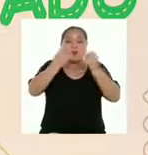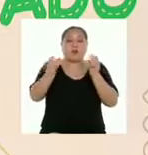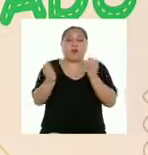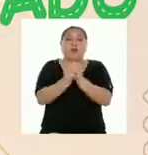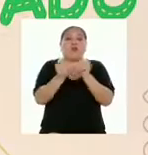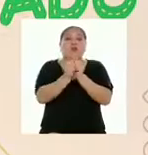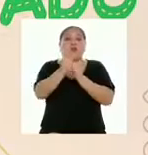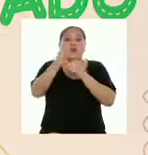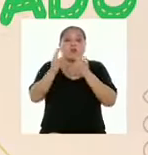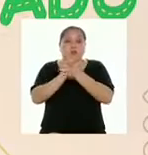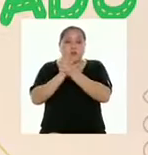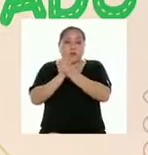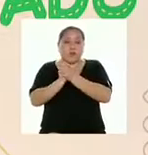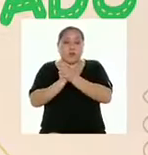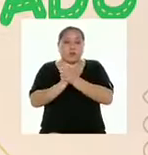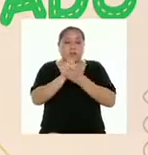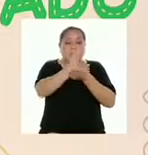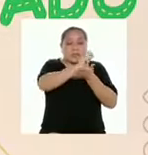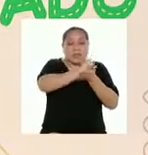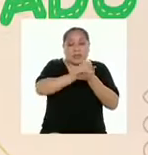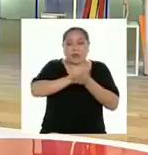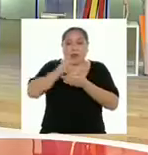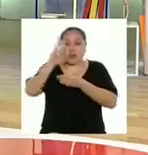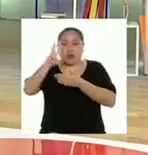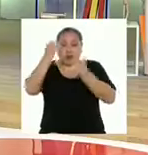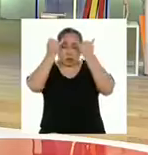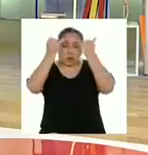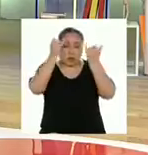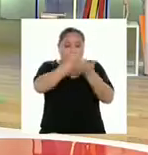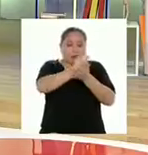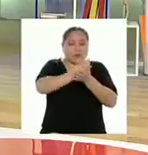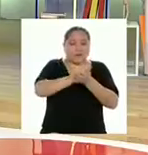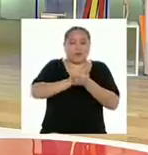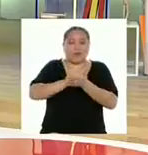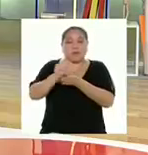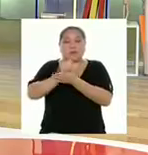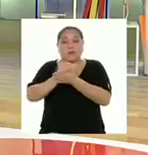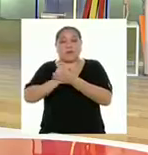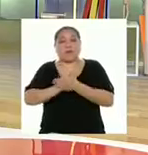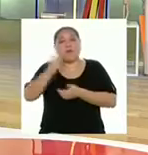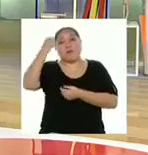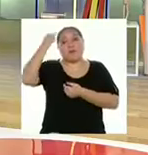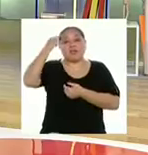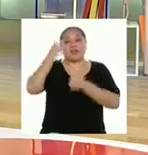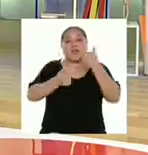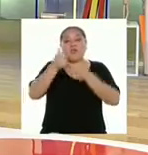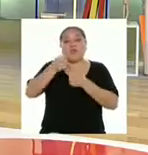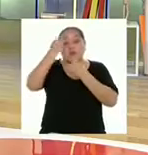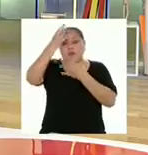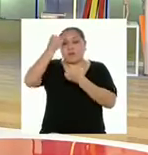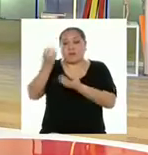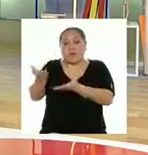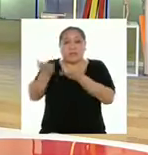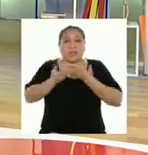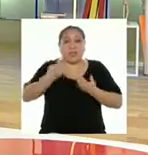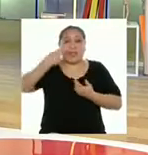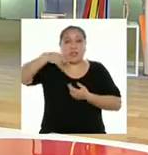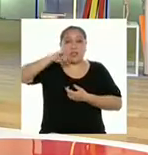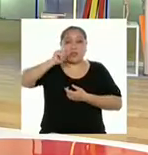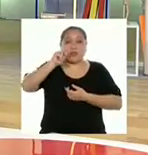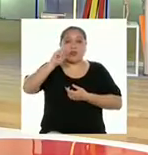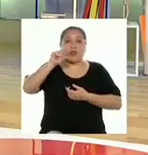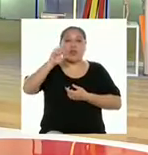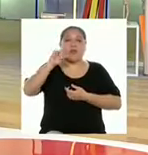compañeros y redacten 2 interpretaciones. Piensen qué información les está revelando el histograma y el polígono